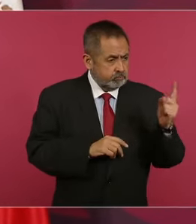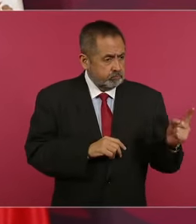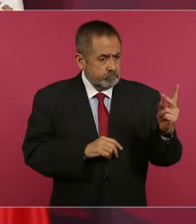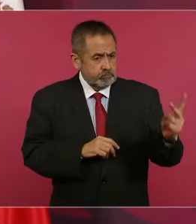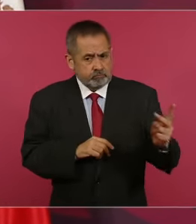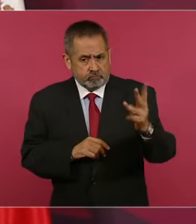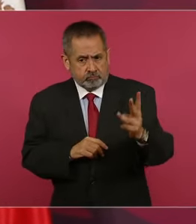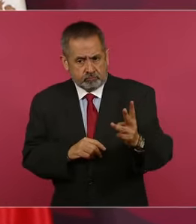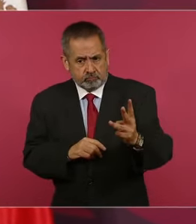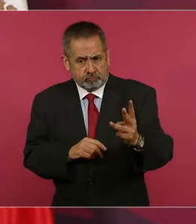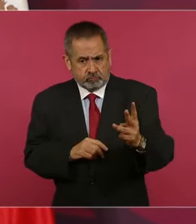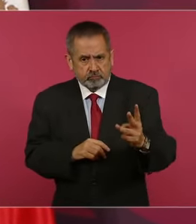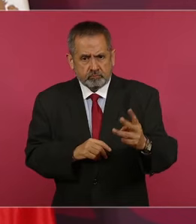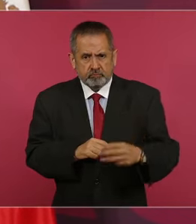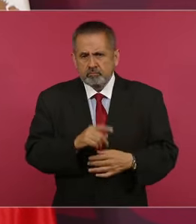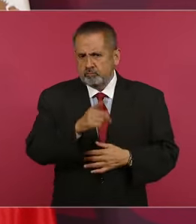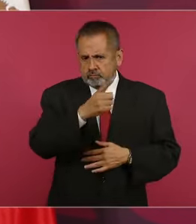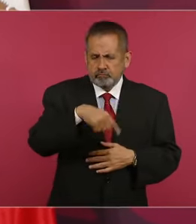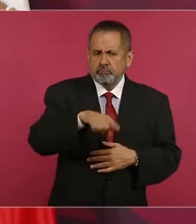que ellos